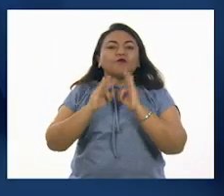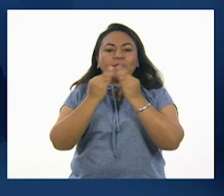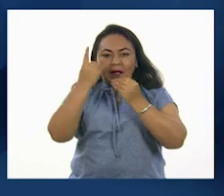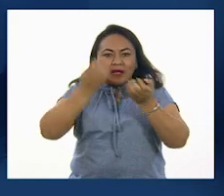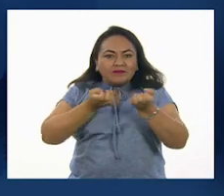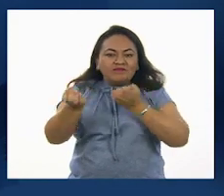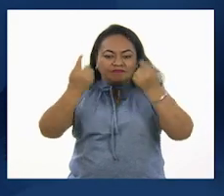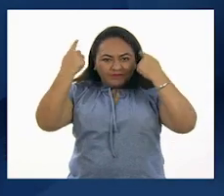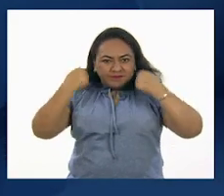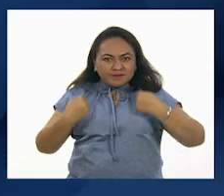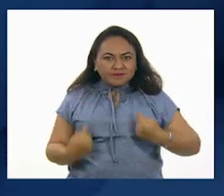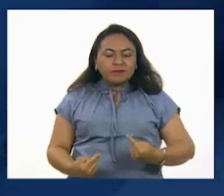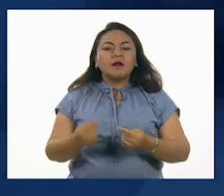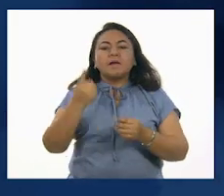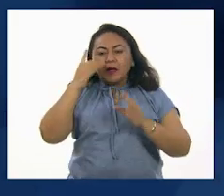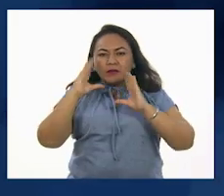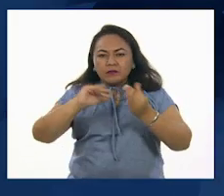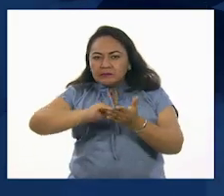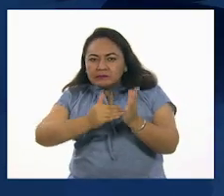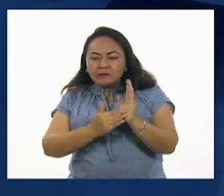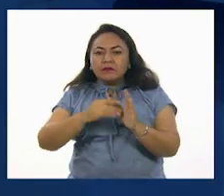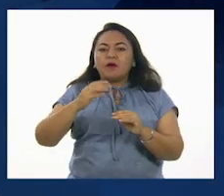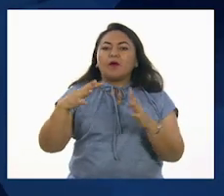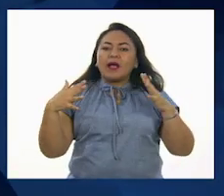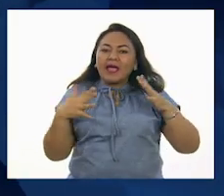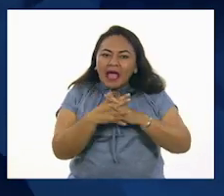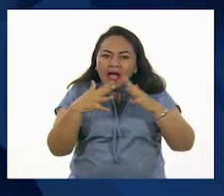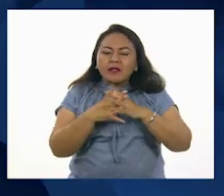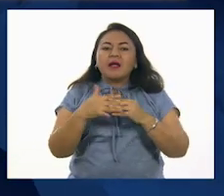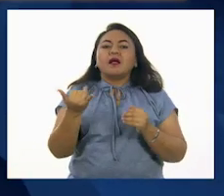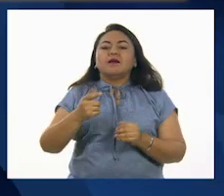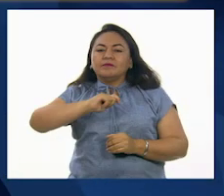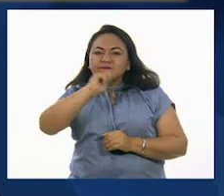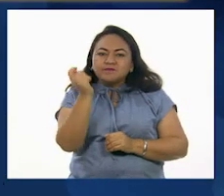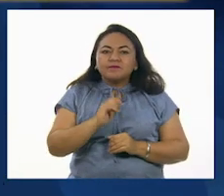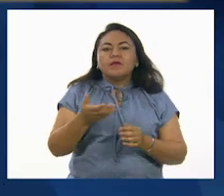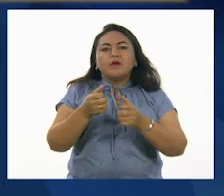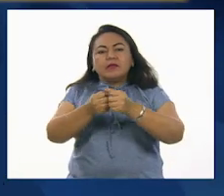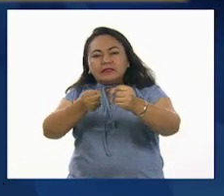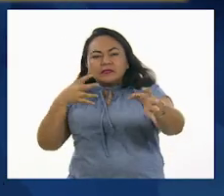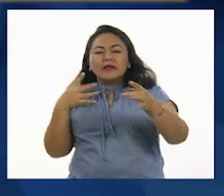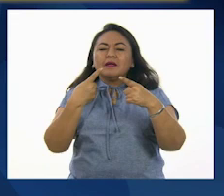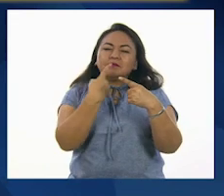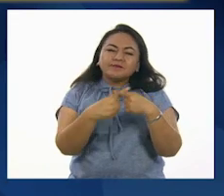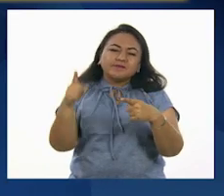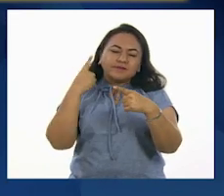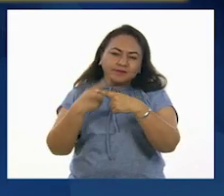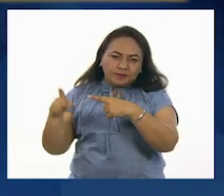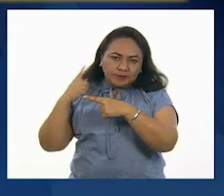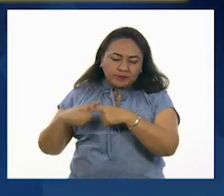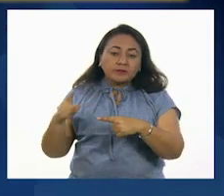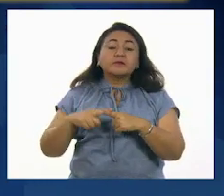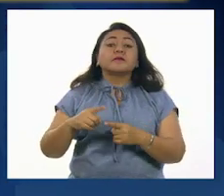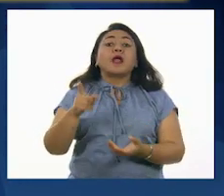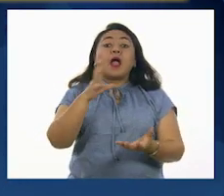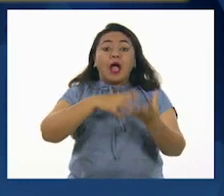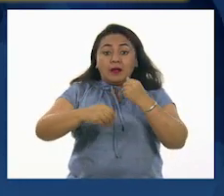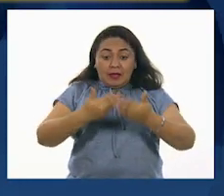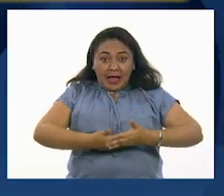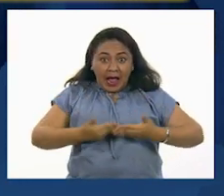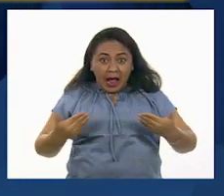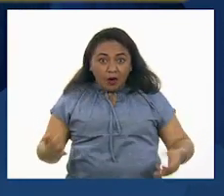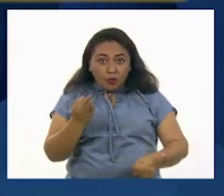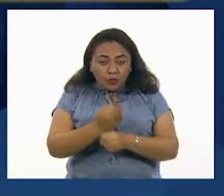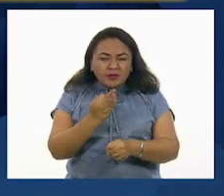recibió enseñanzas enfocadas en tácticas militares y el dominio de armas. Por el contrario, la educación física que recibimos nosotros